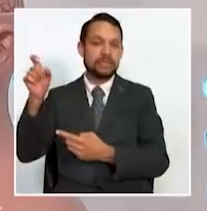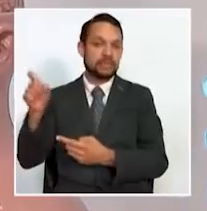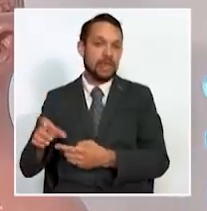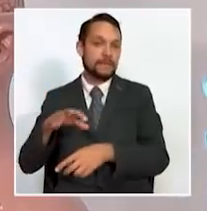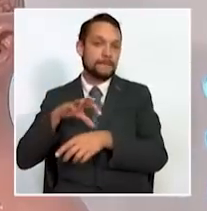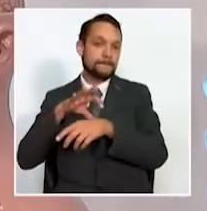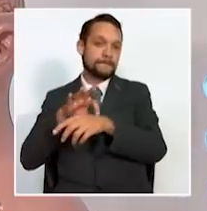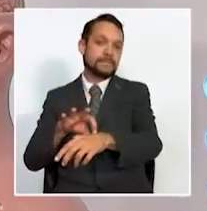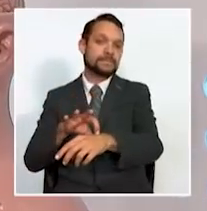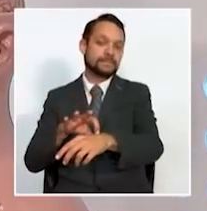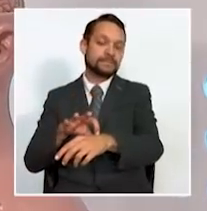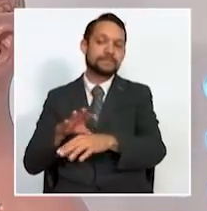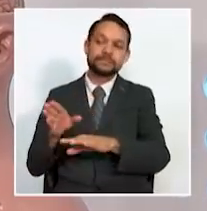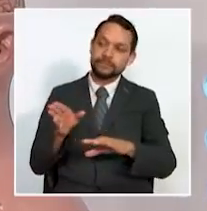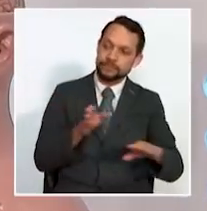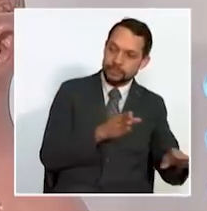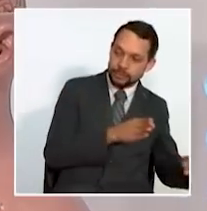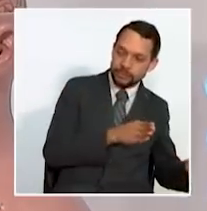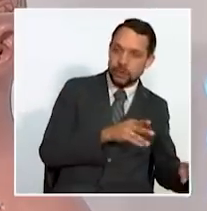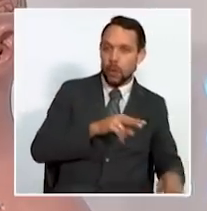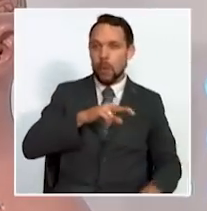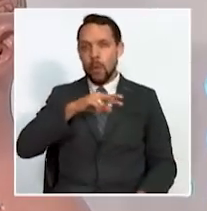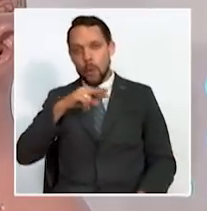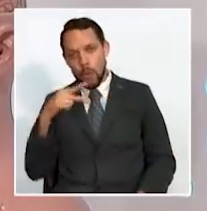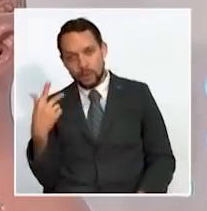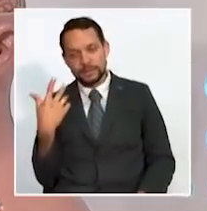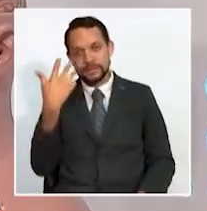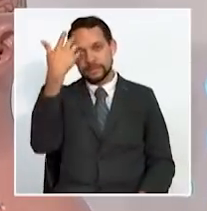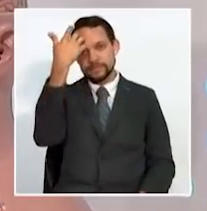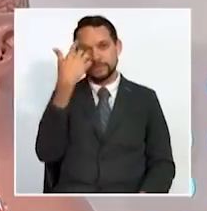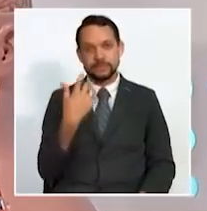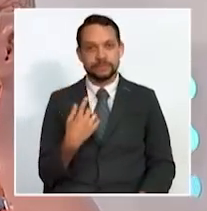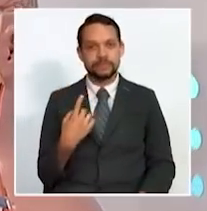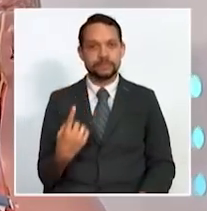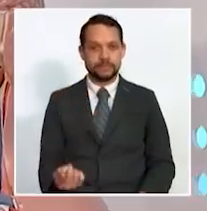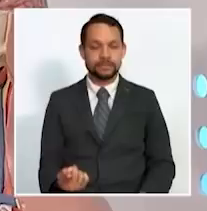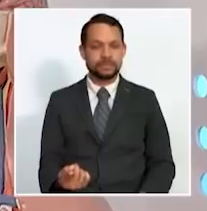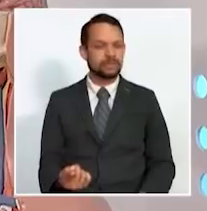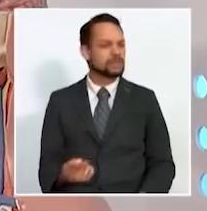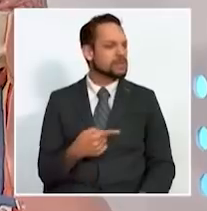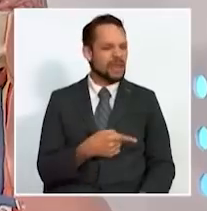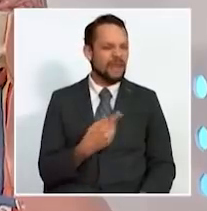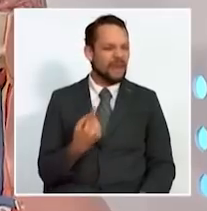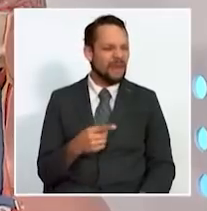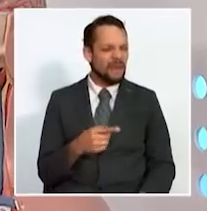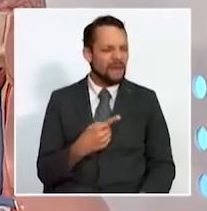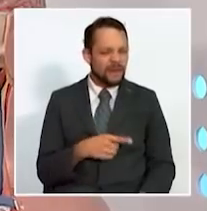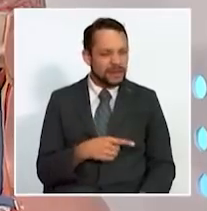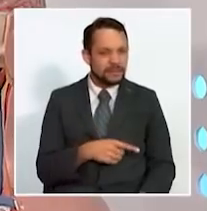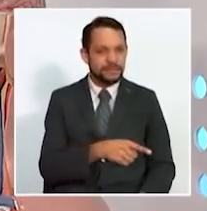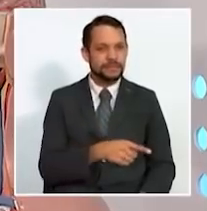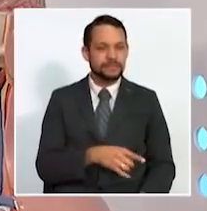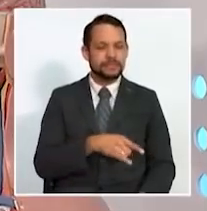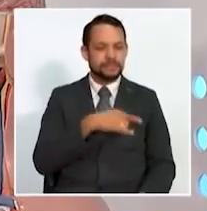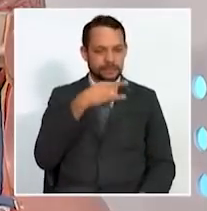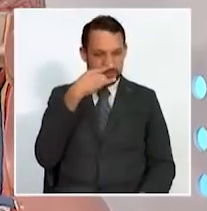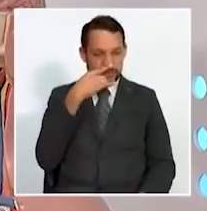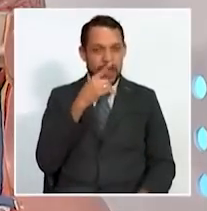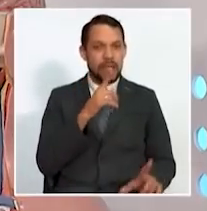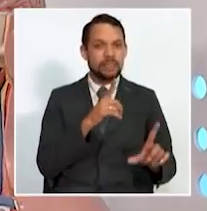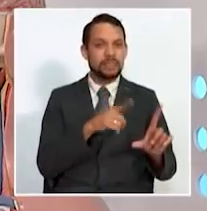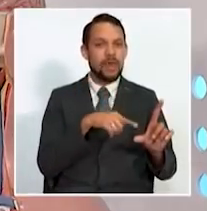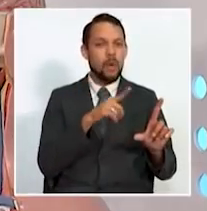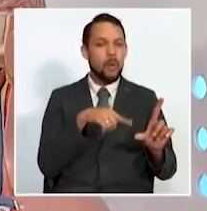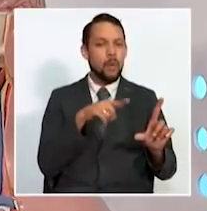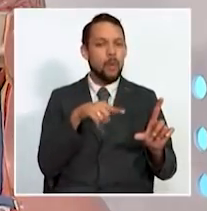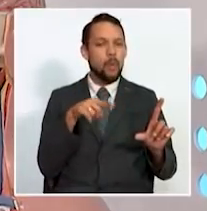hace. Otra prueba muy importante para poder hacer el diagnóstico se llama la espirometría. La espirometría nos mide la capacidad de